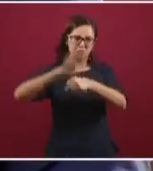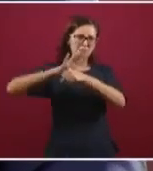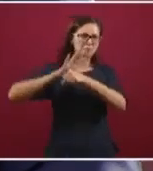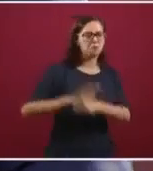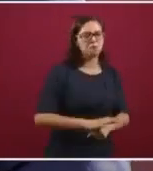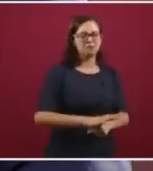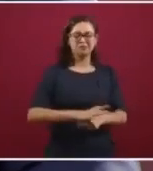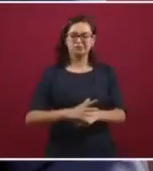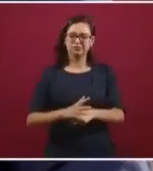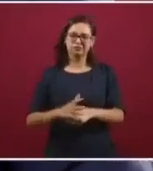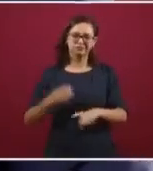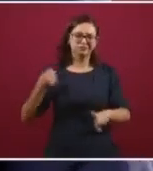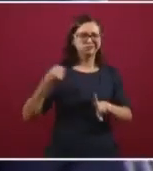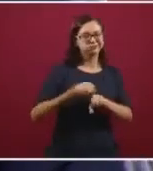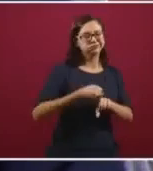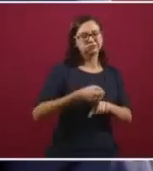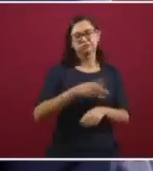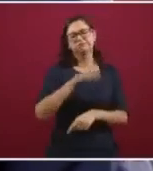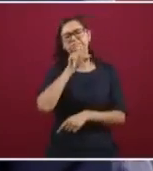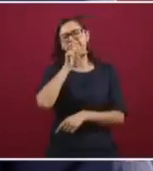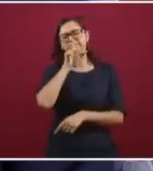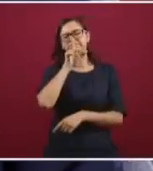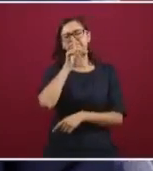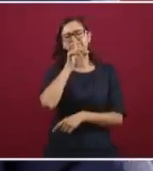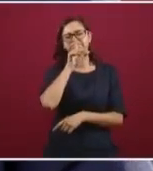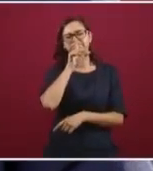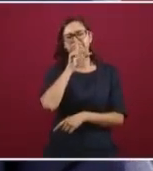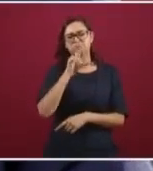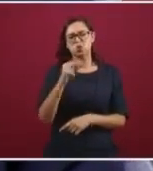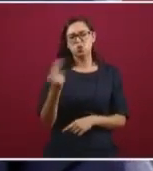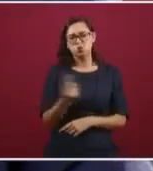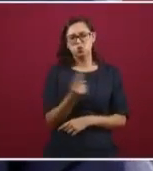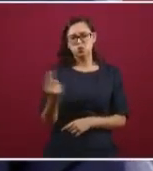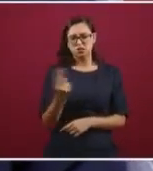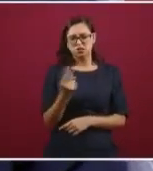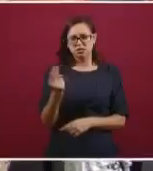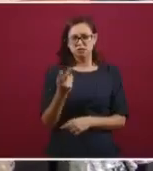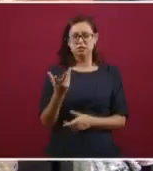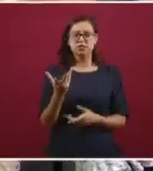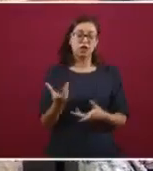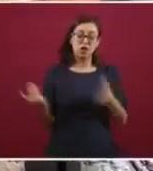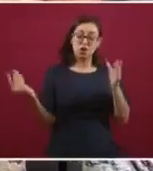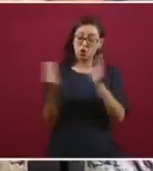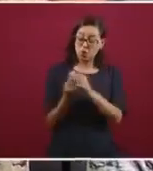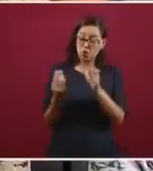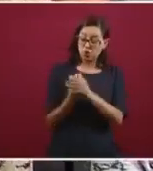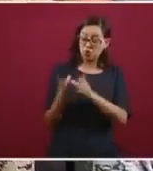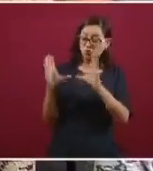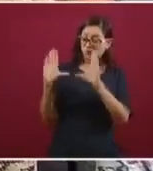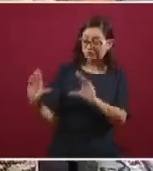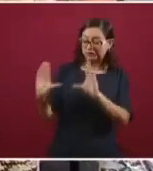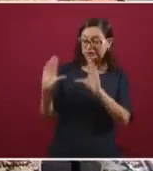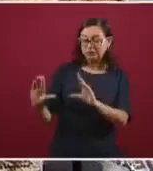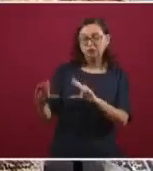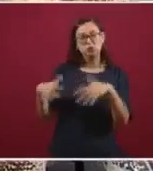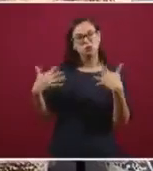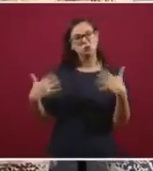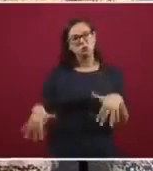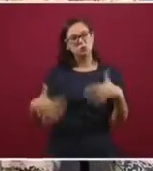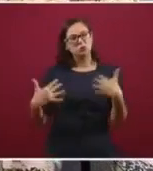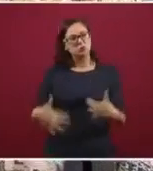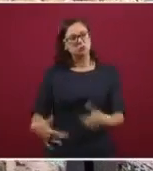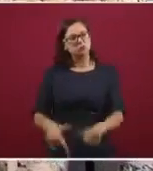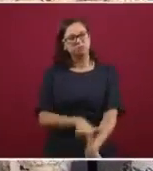Esa es una tarea. Los cursos de capacitación, de formación, son muy estrictos